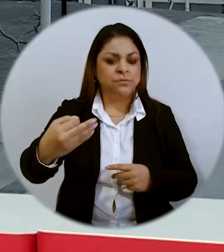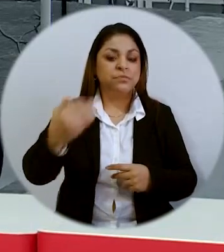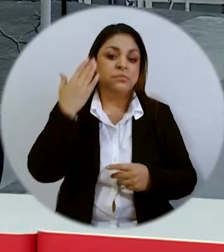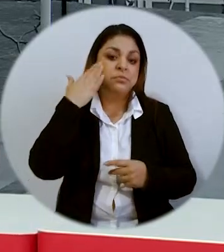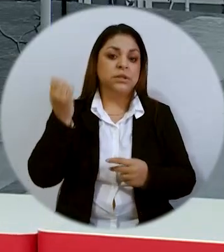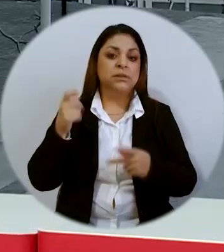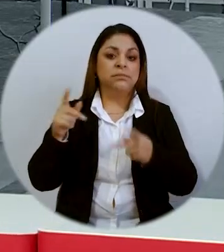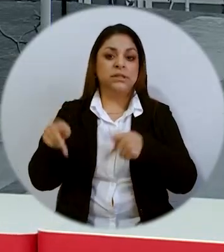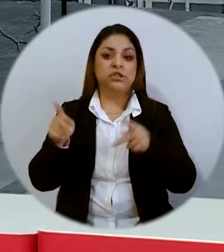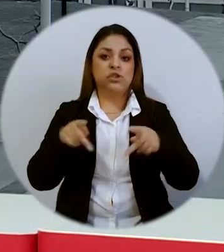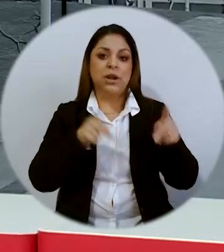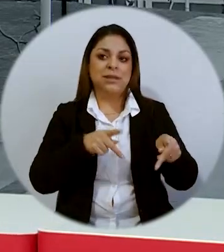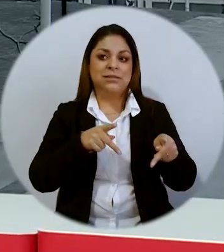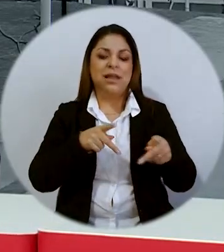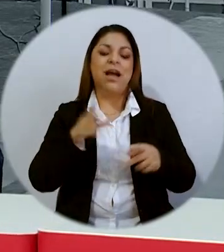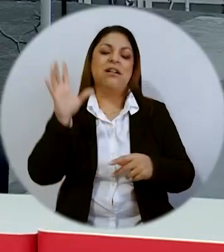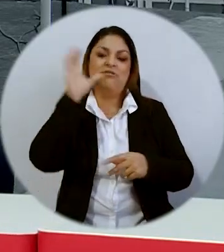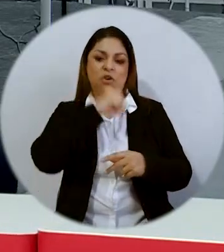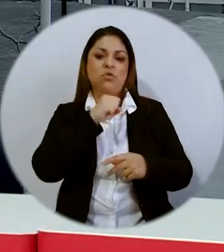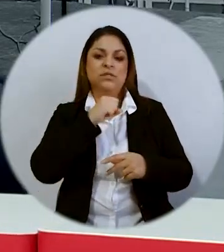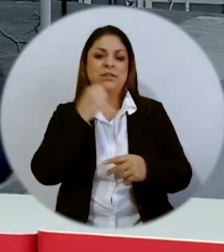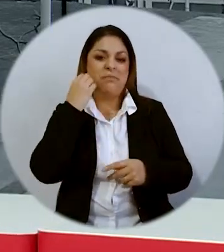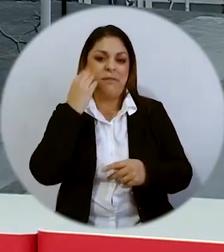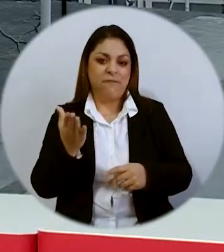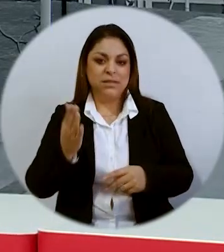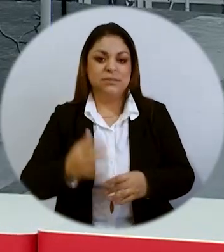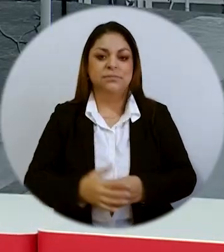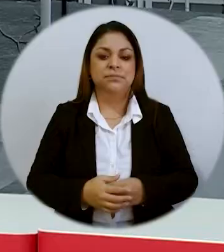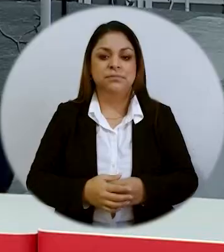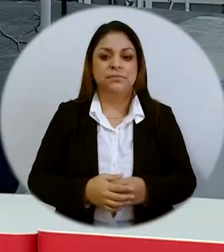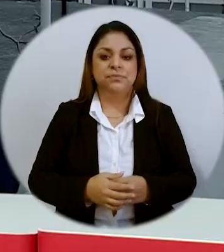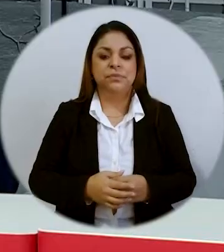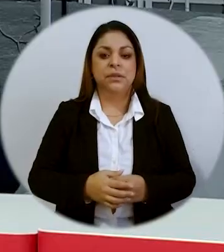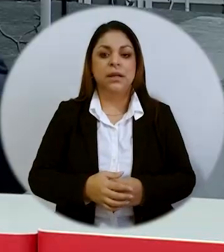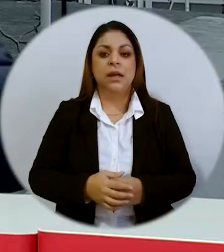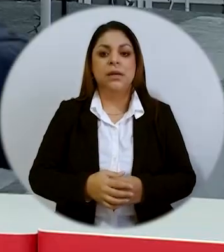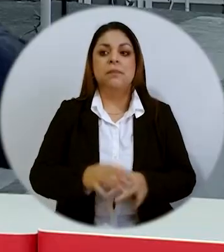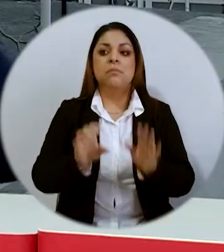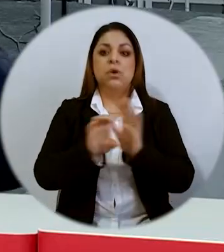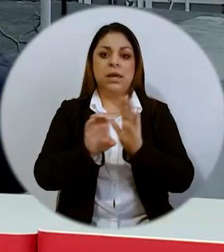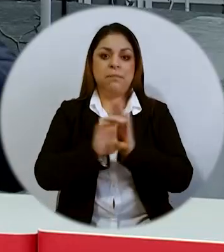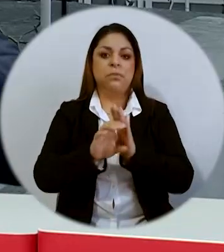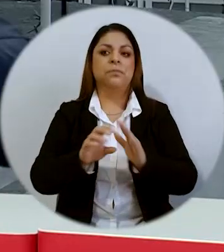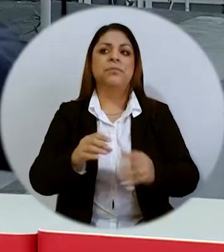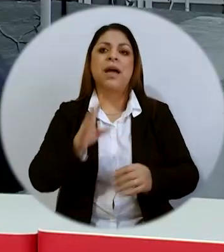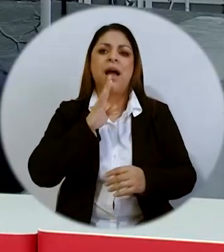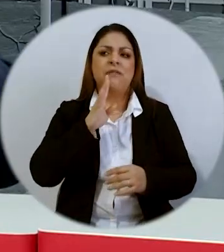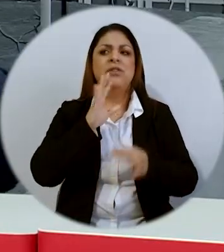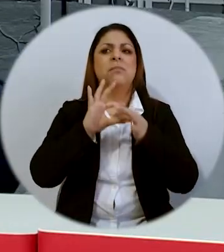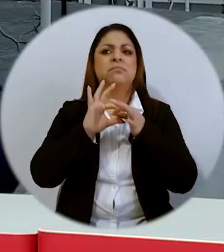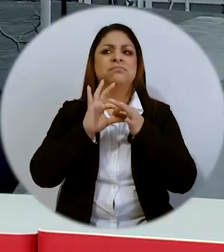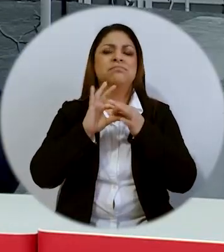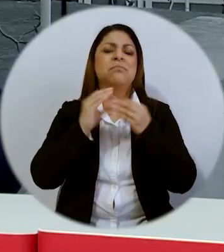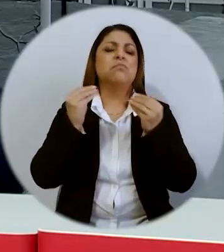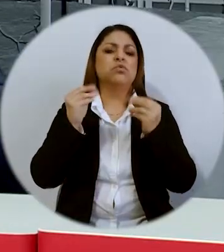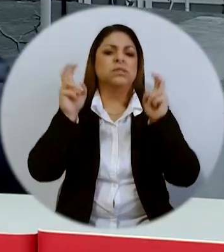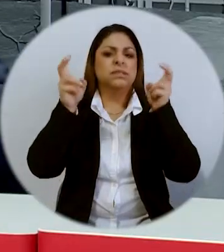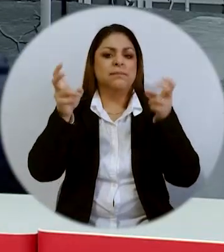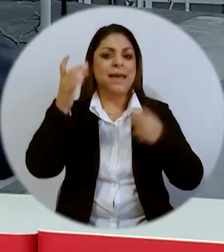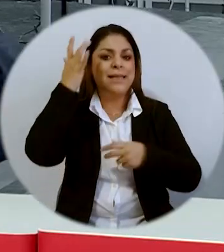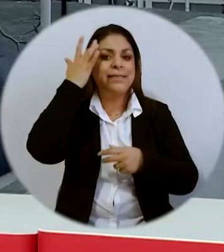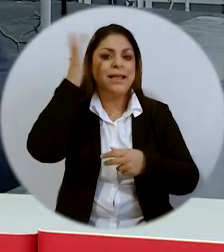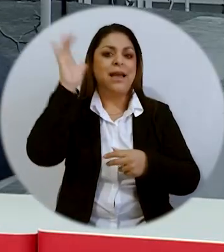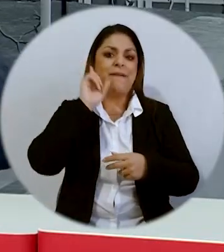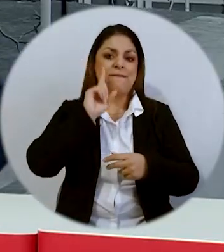diaria, porque es lo que las personas pueden reconocer más fácilmente, ya que se habla mucho de inteligencia artificial,